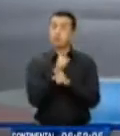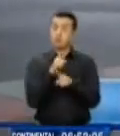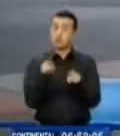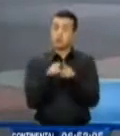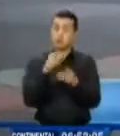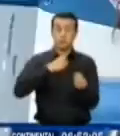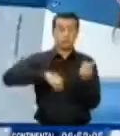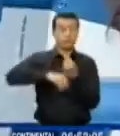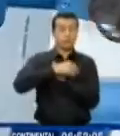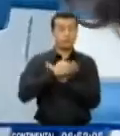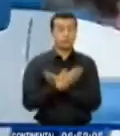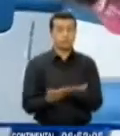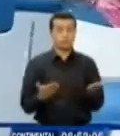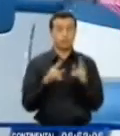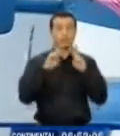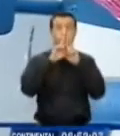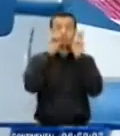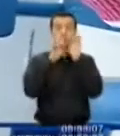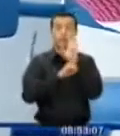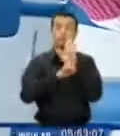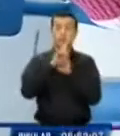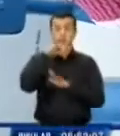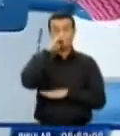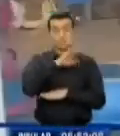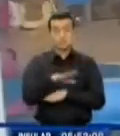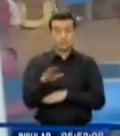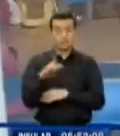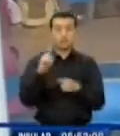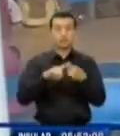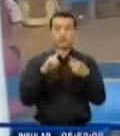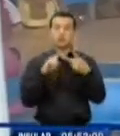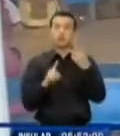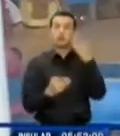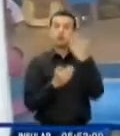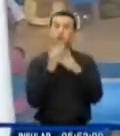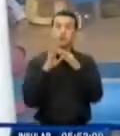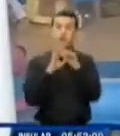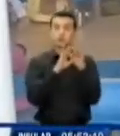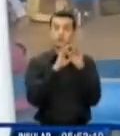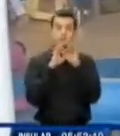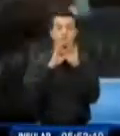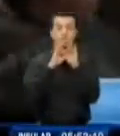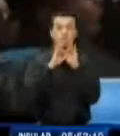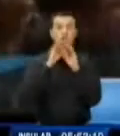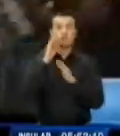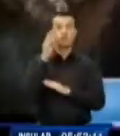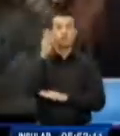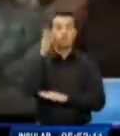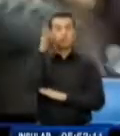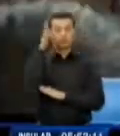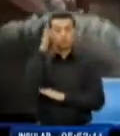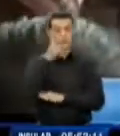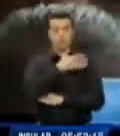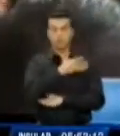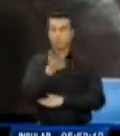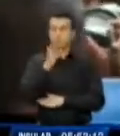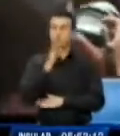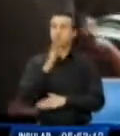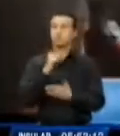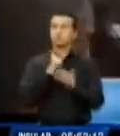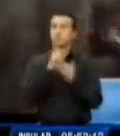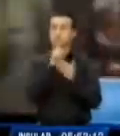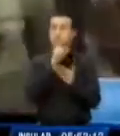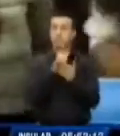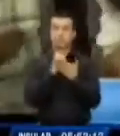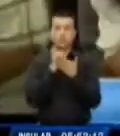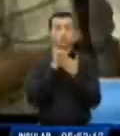realizada durante este año en los programas de desarrollo infantil y la creación de la Red Nacional de Educadoras. Priorizar el desarrollo infantil como una política